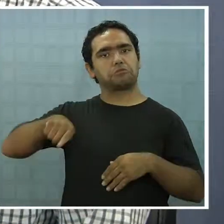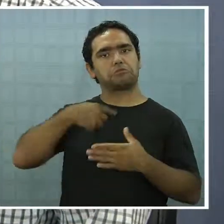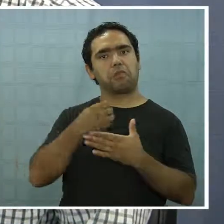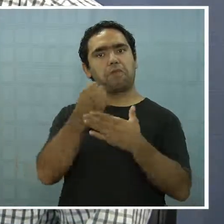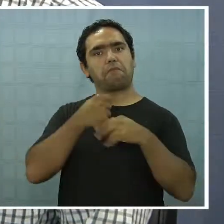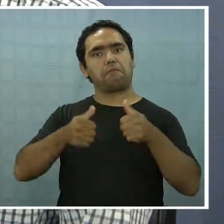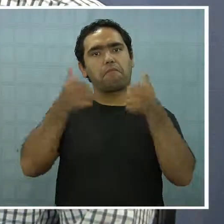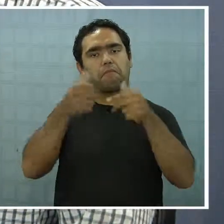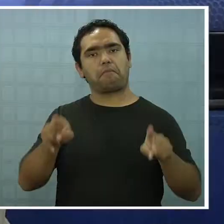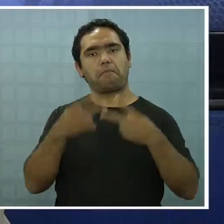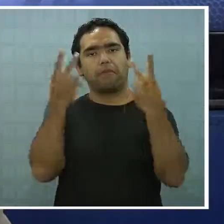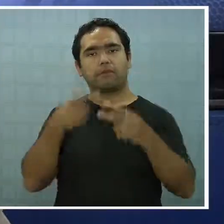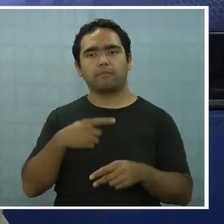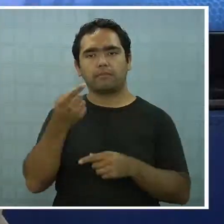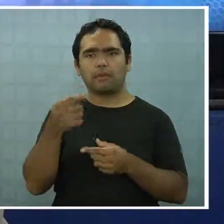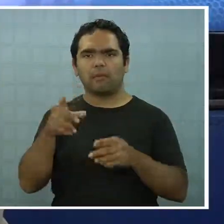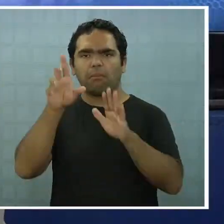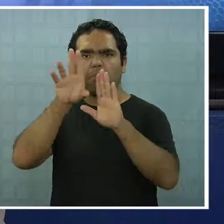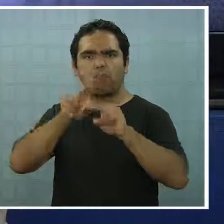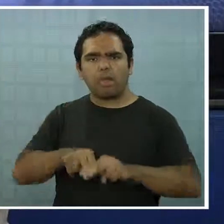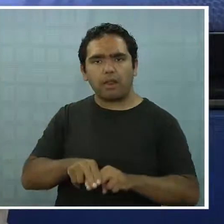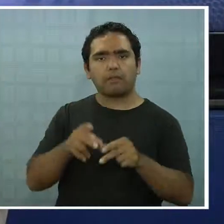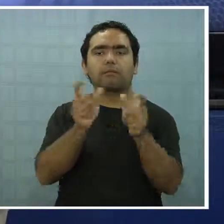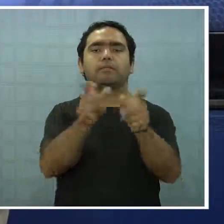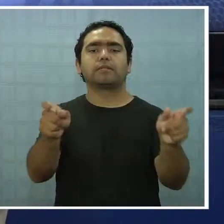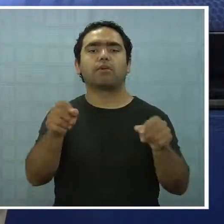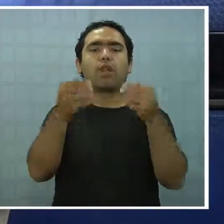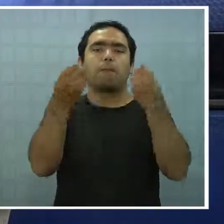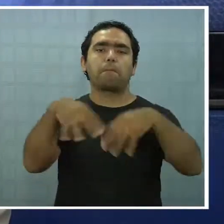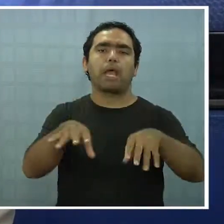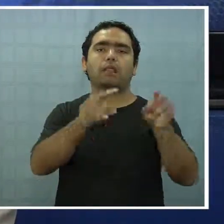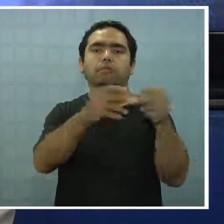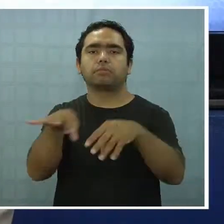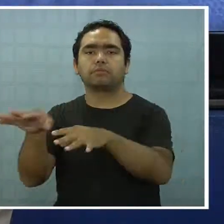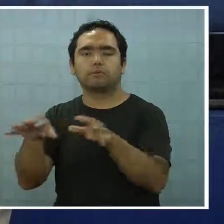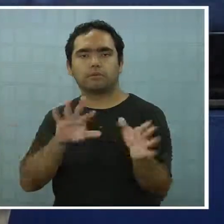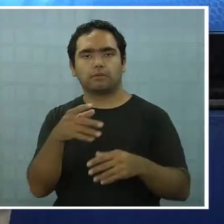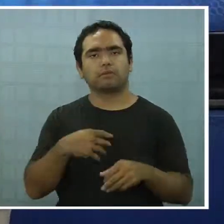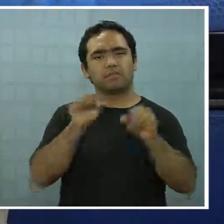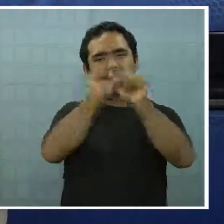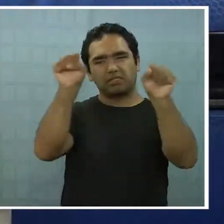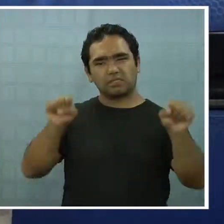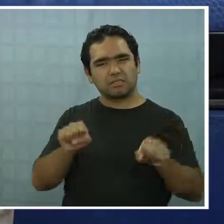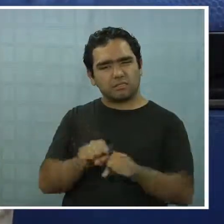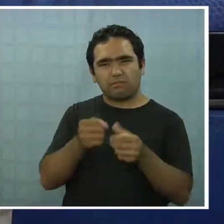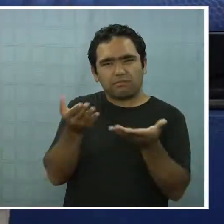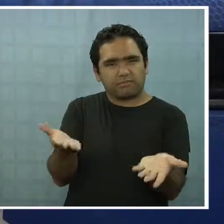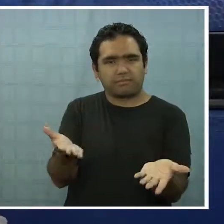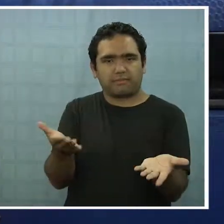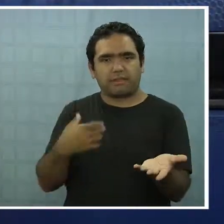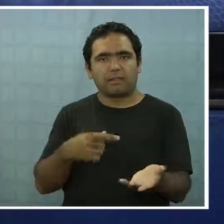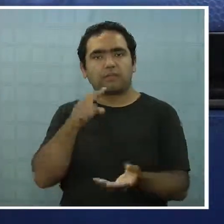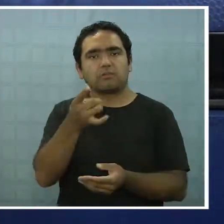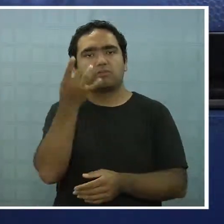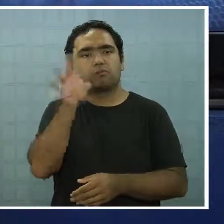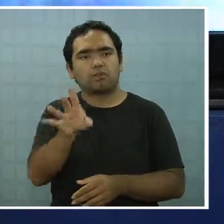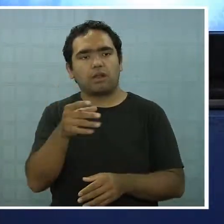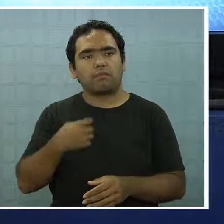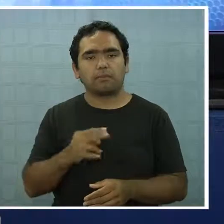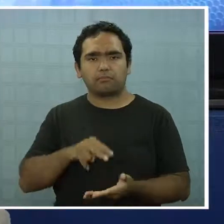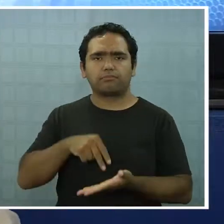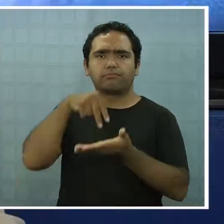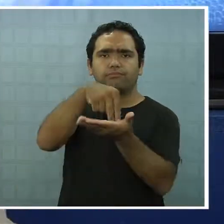estatal, eso sí. Esa no es la solución, es solamente al sistema en sí, es solamente poner un agente más